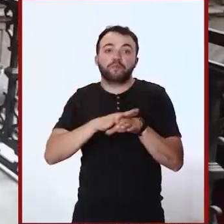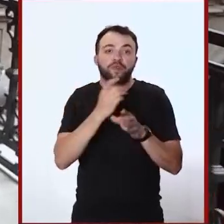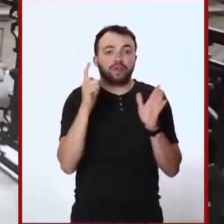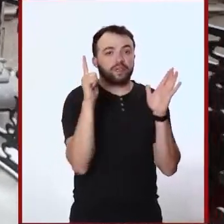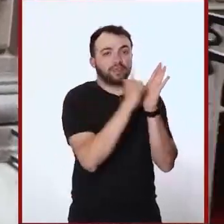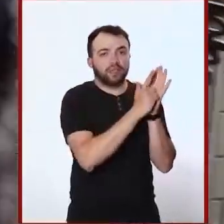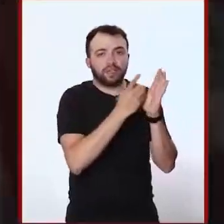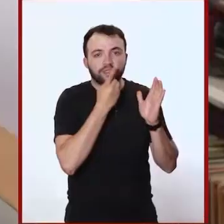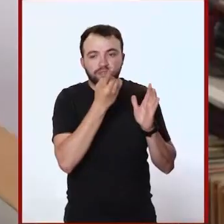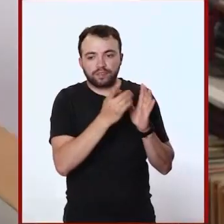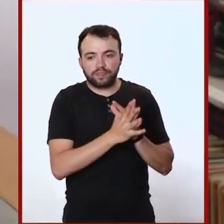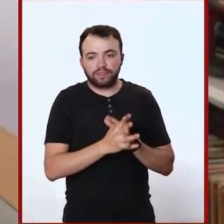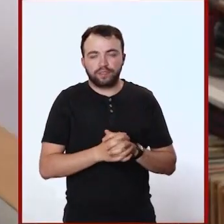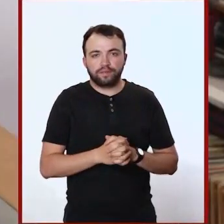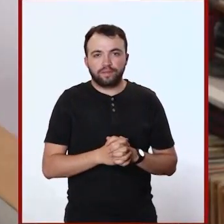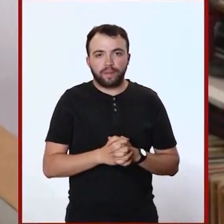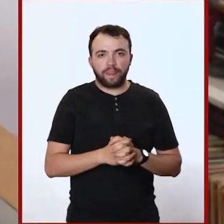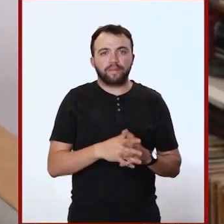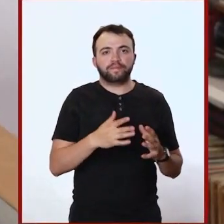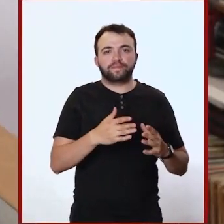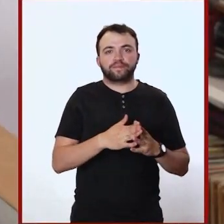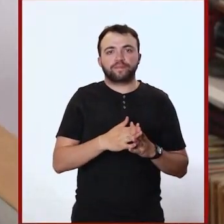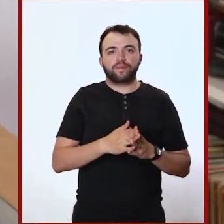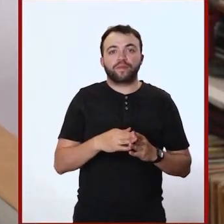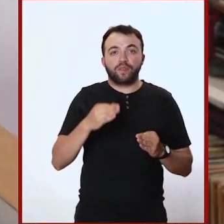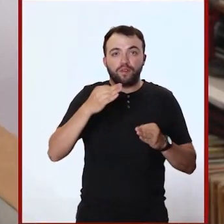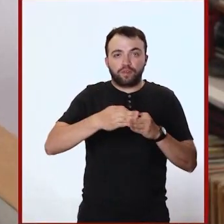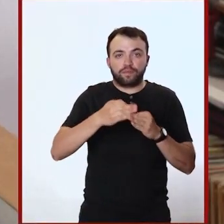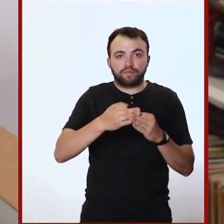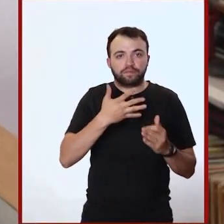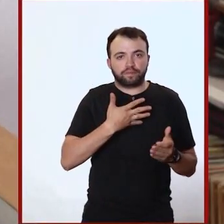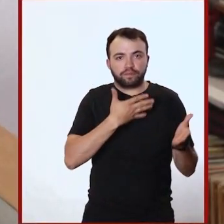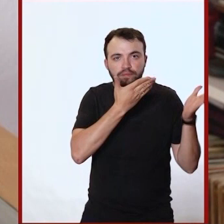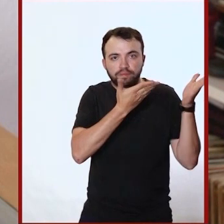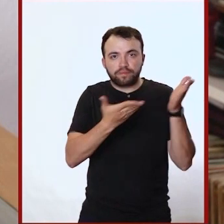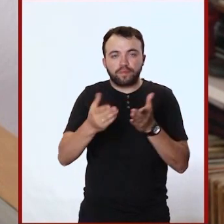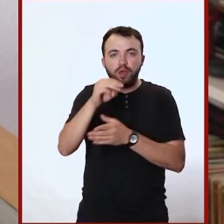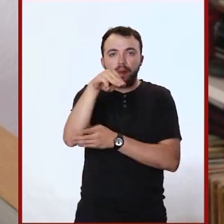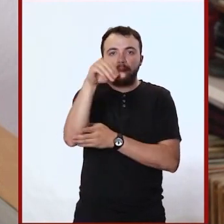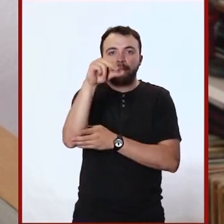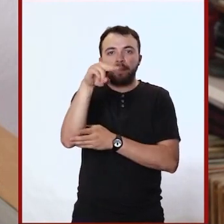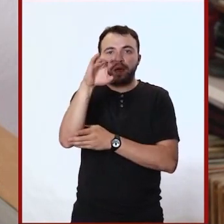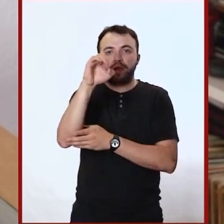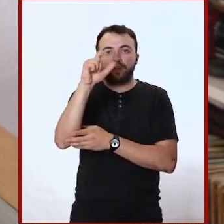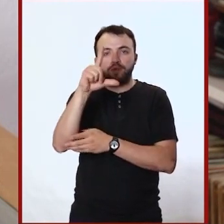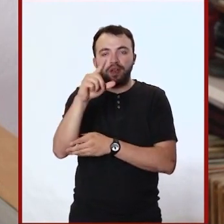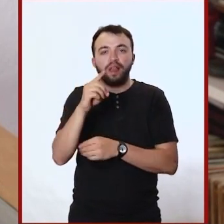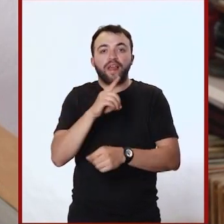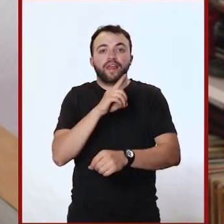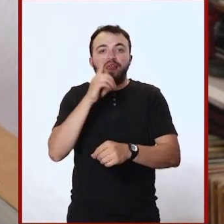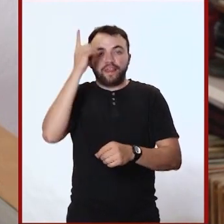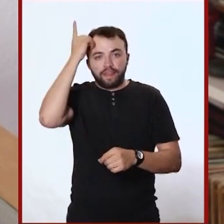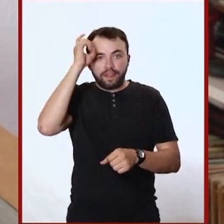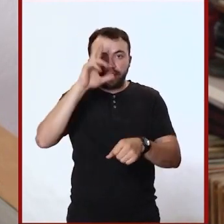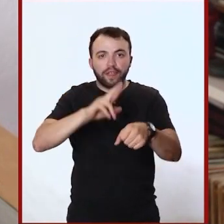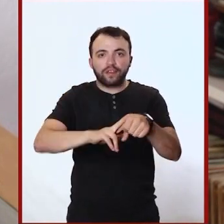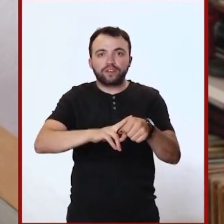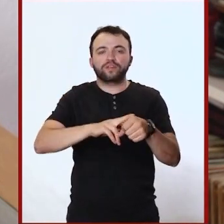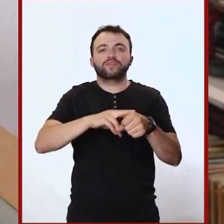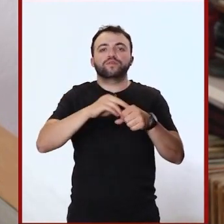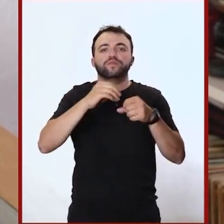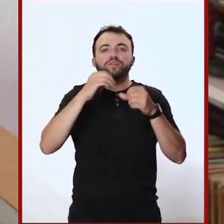él. Nos encontramos con Manuel Polo, director de Negocio Social, una organización que busca generar